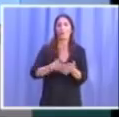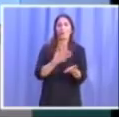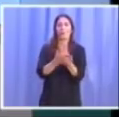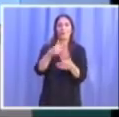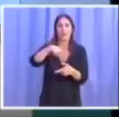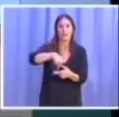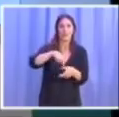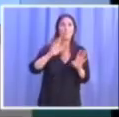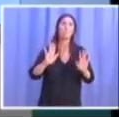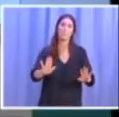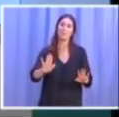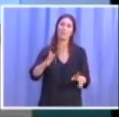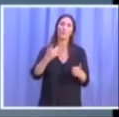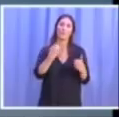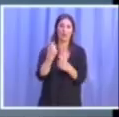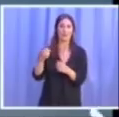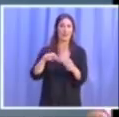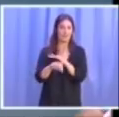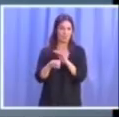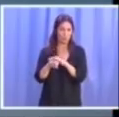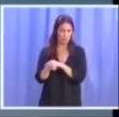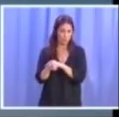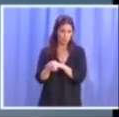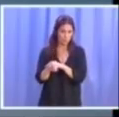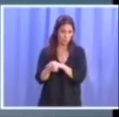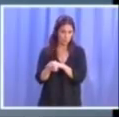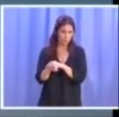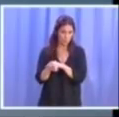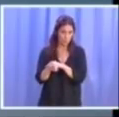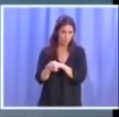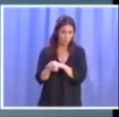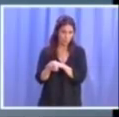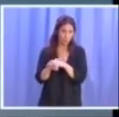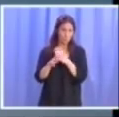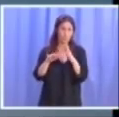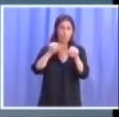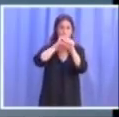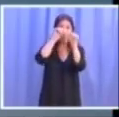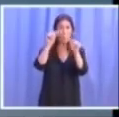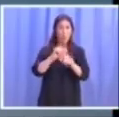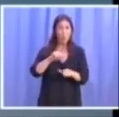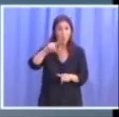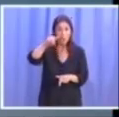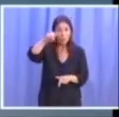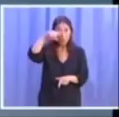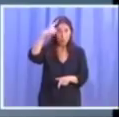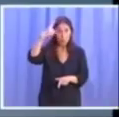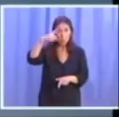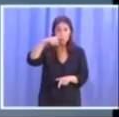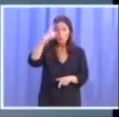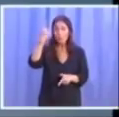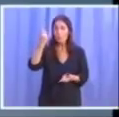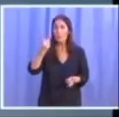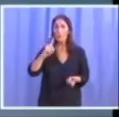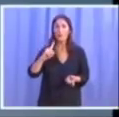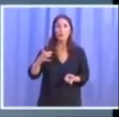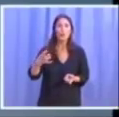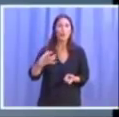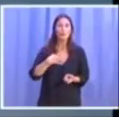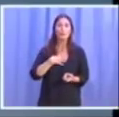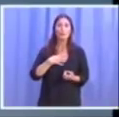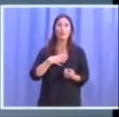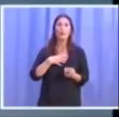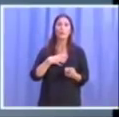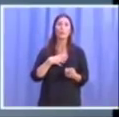pero hacen falta esos recursos. Y el modelo cultural no se puede seguir sosteniendo